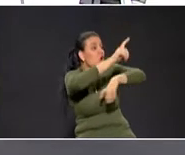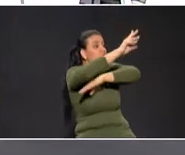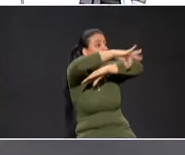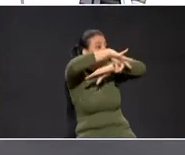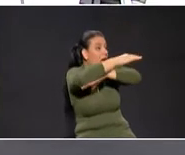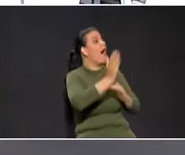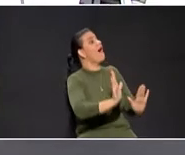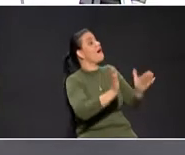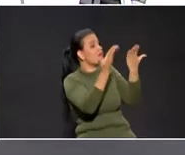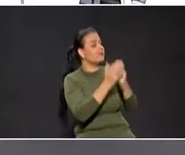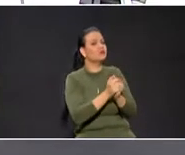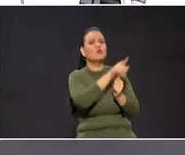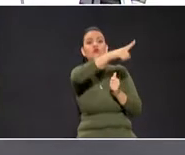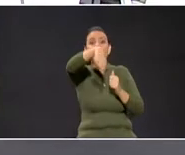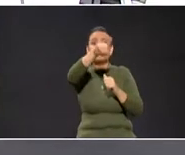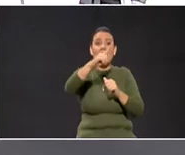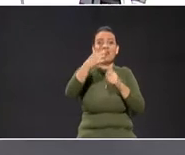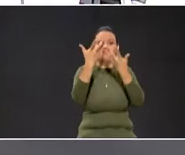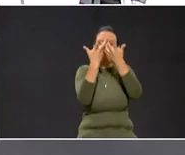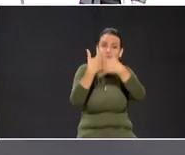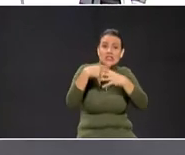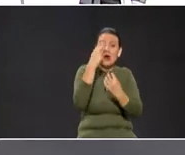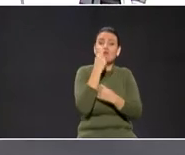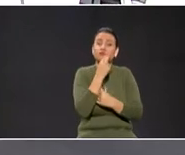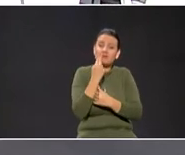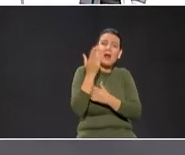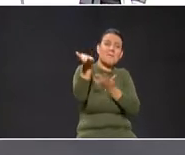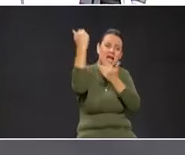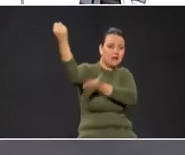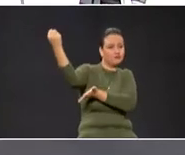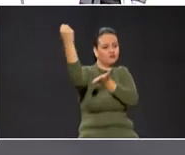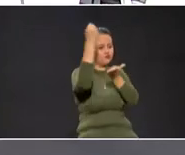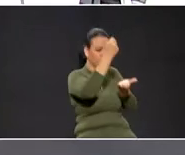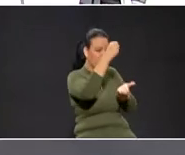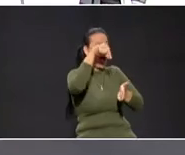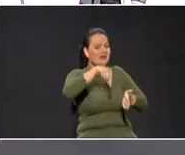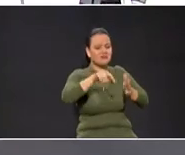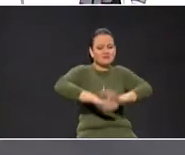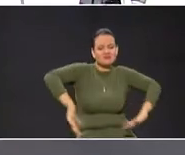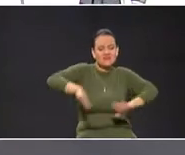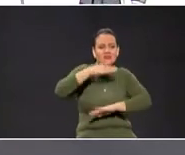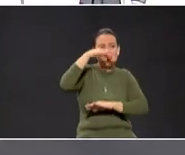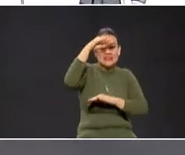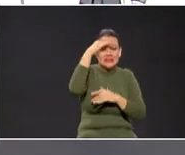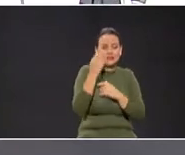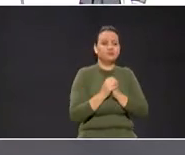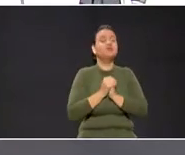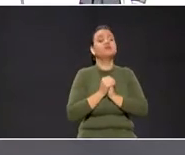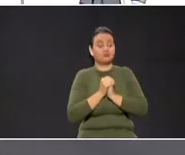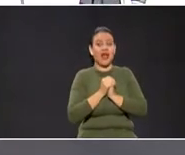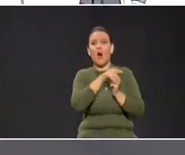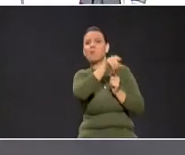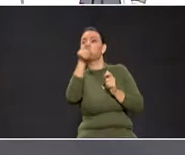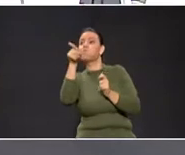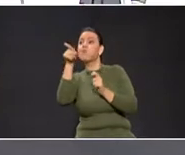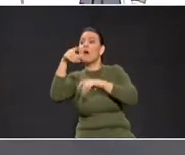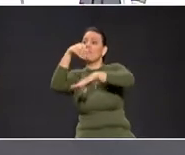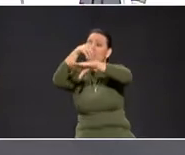la inversión privada para que vengan a la ciudad y para que puedan construir en igualdad de condiciones competitivas a los otros municipios